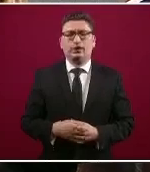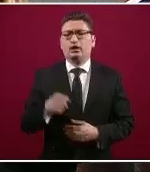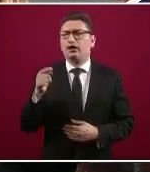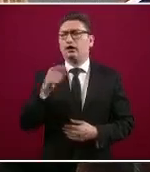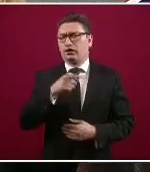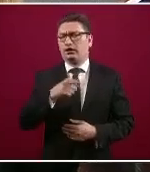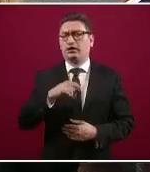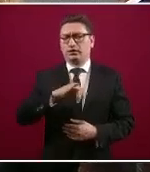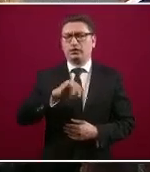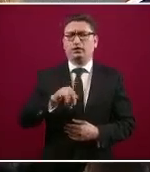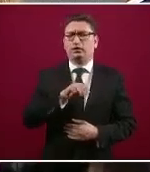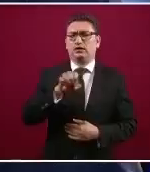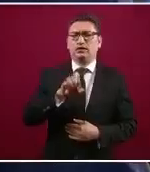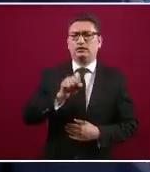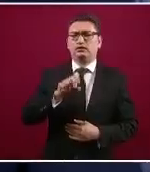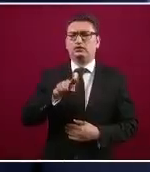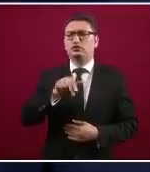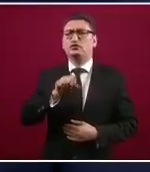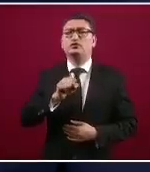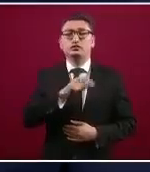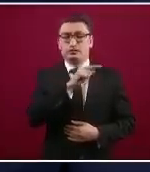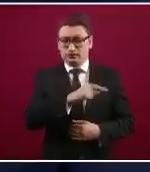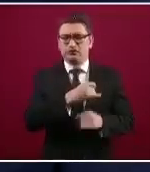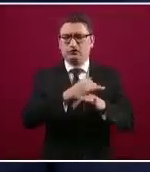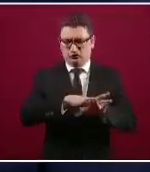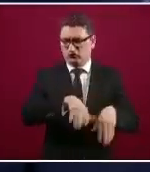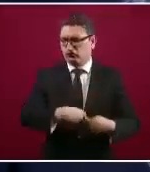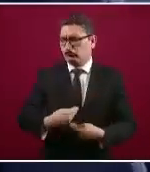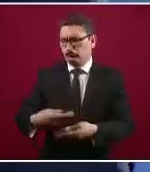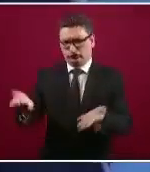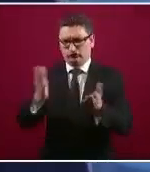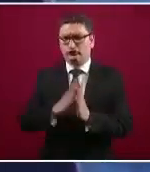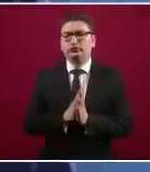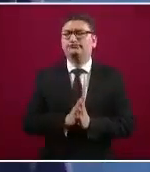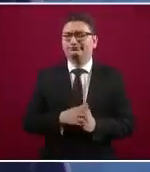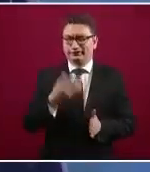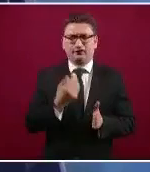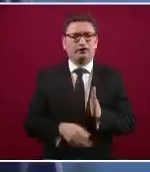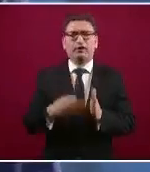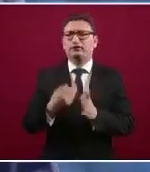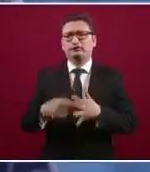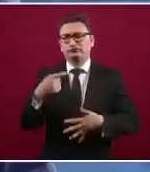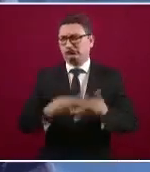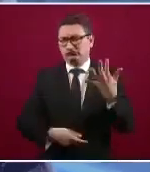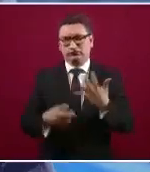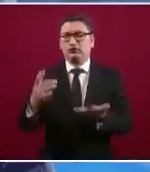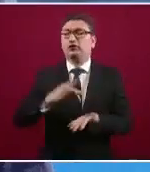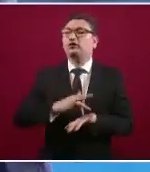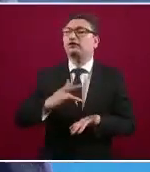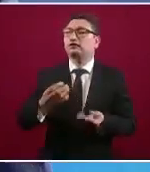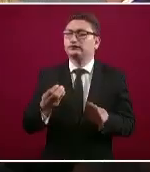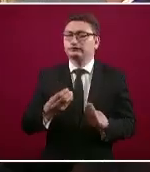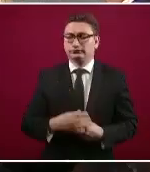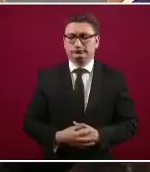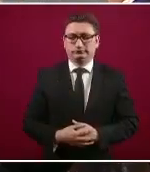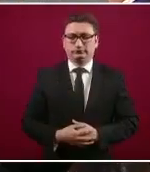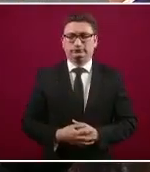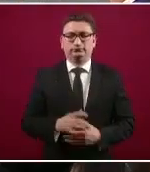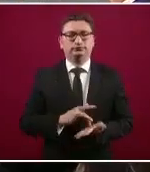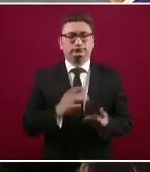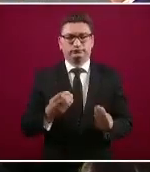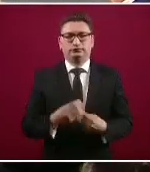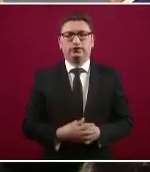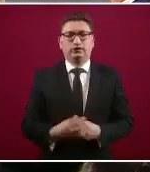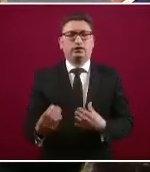Jesús les informa de todo lo que haga falta. Muchas gracias. Muchas